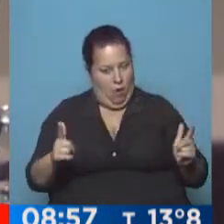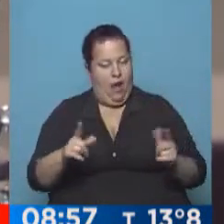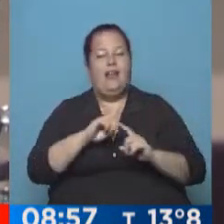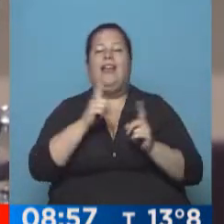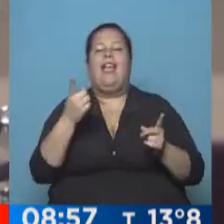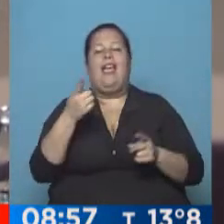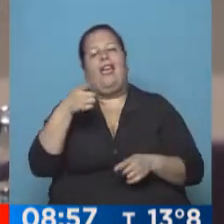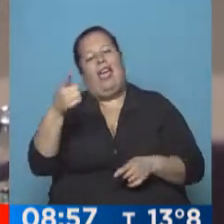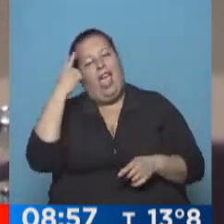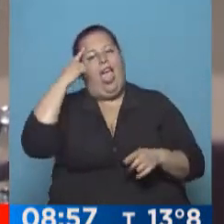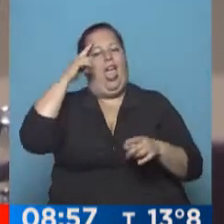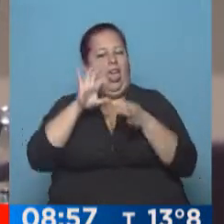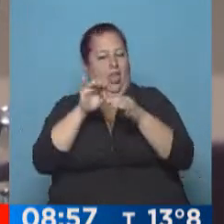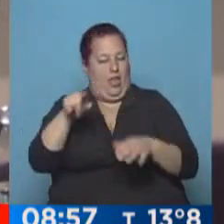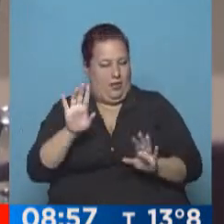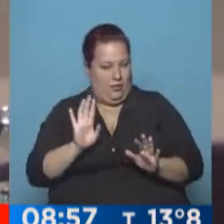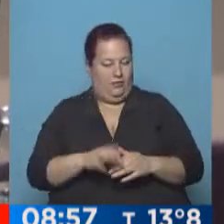basado en delaciones